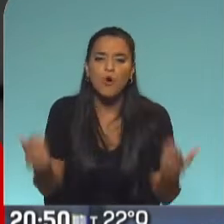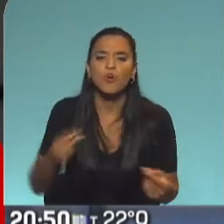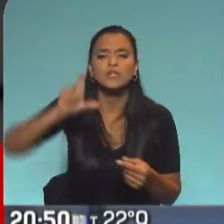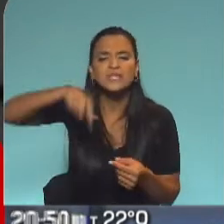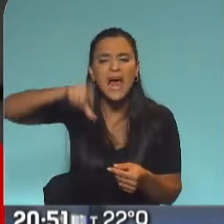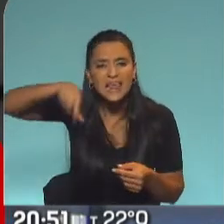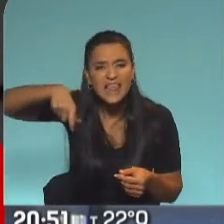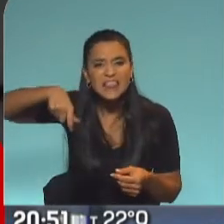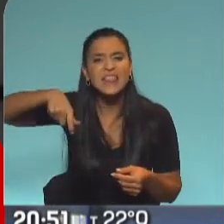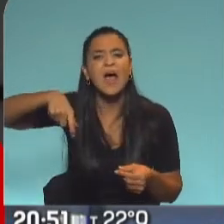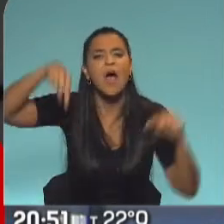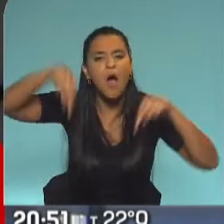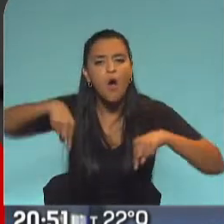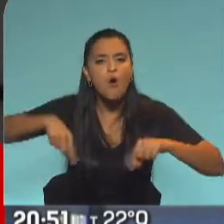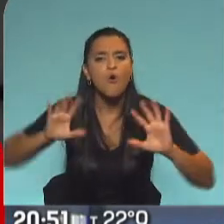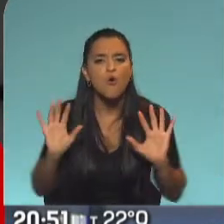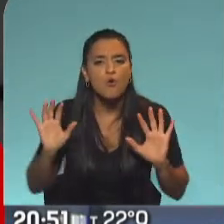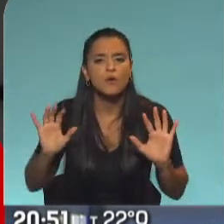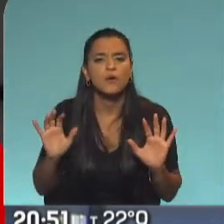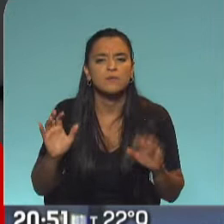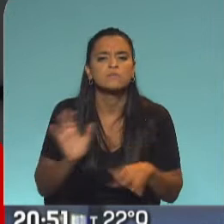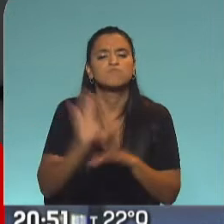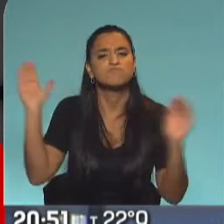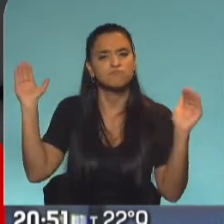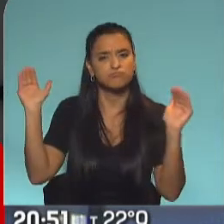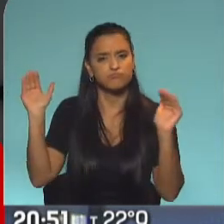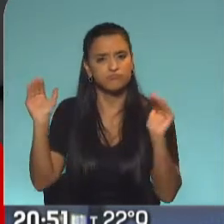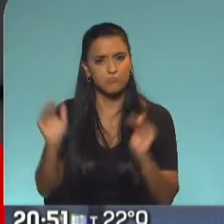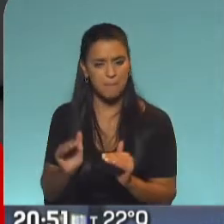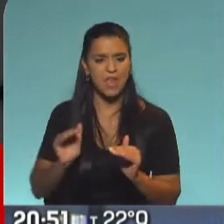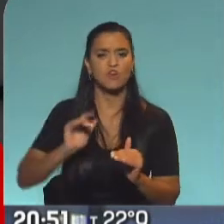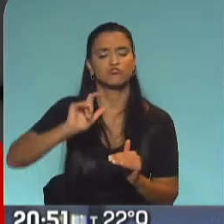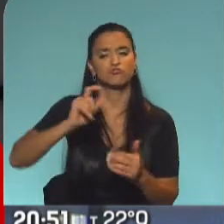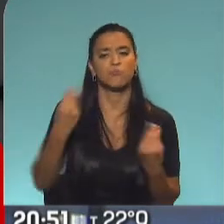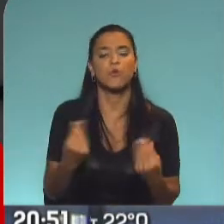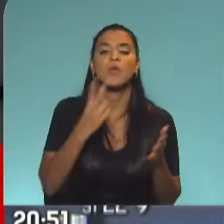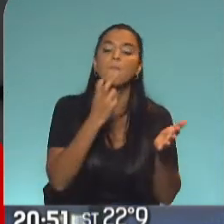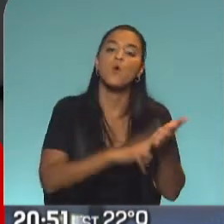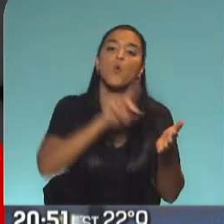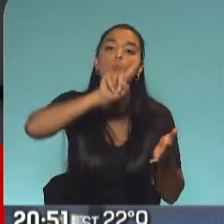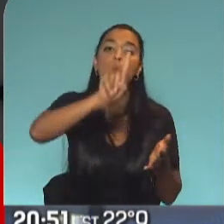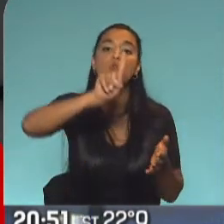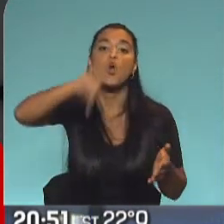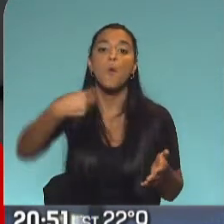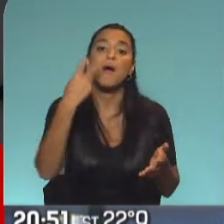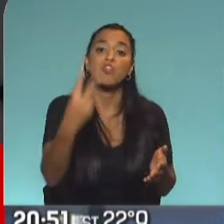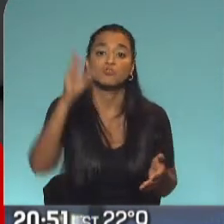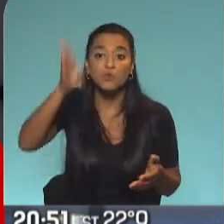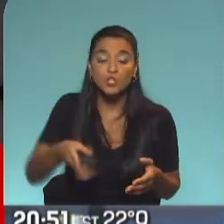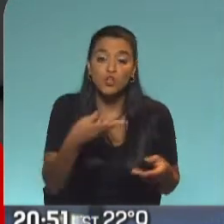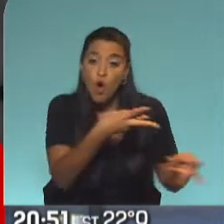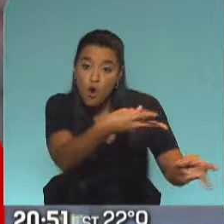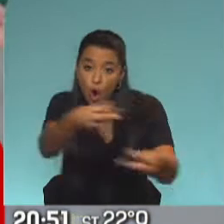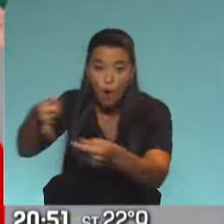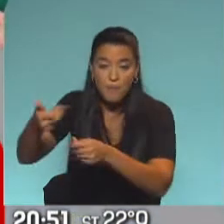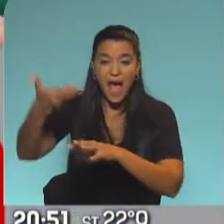tarjeta comienza a decrecer, porque este impuesto, el 1,2% en las compras que comenzó a